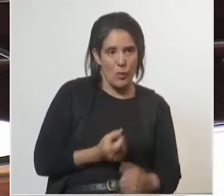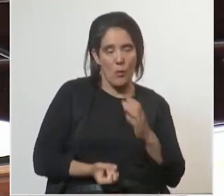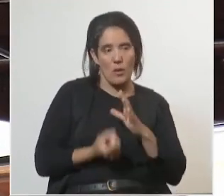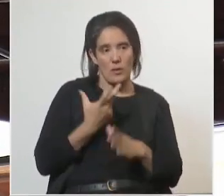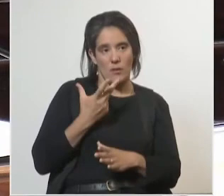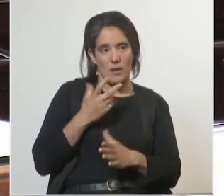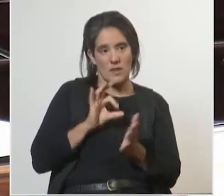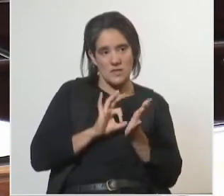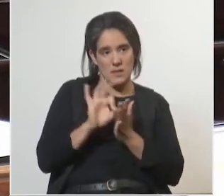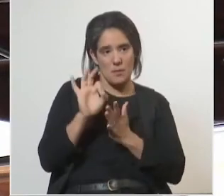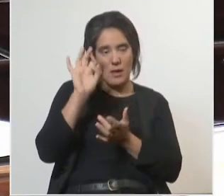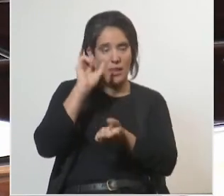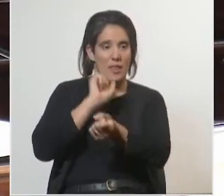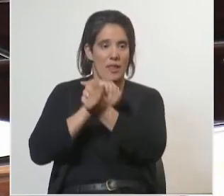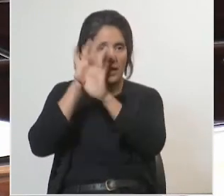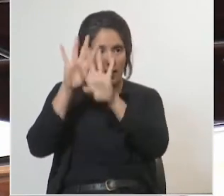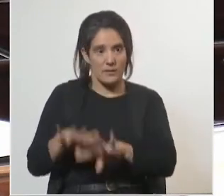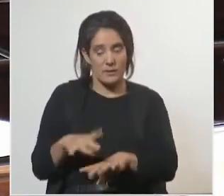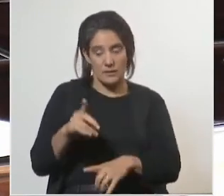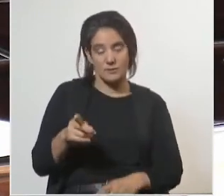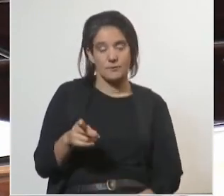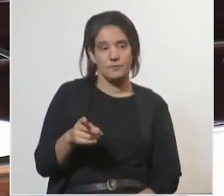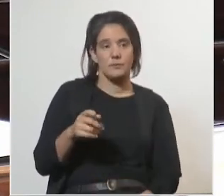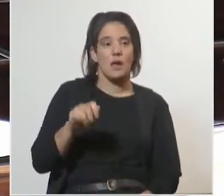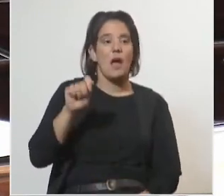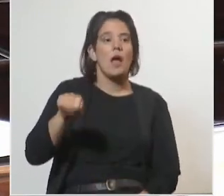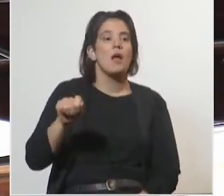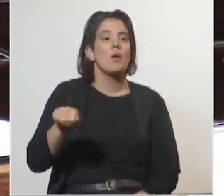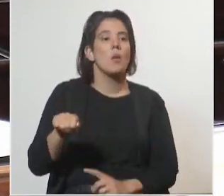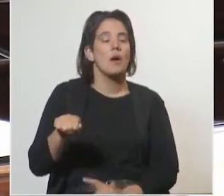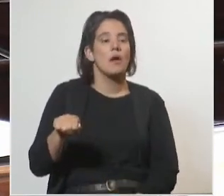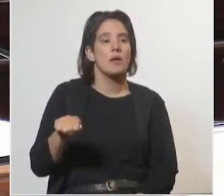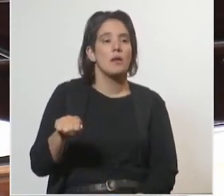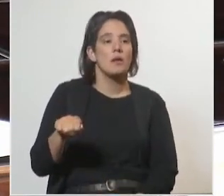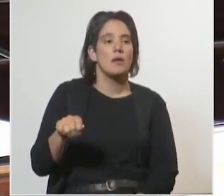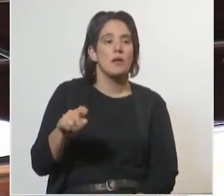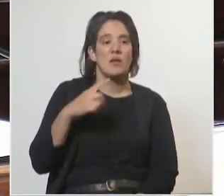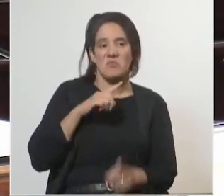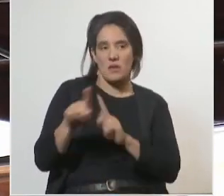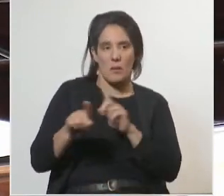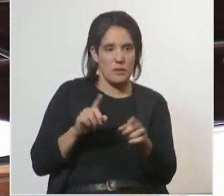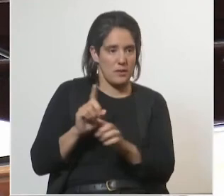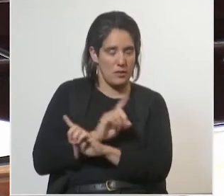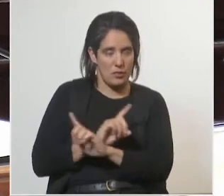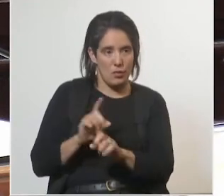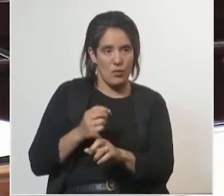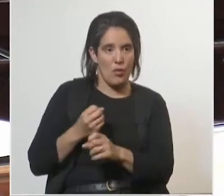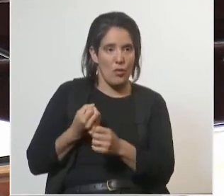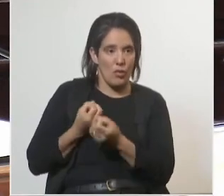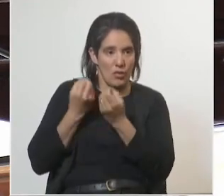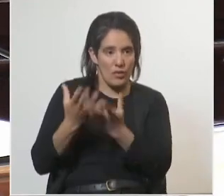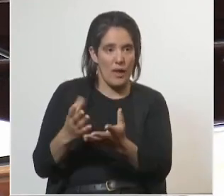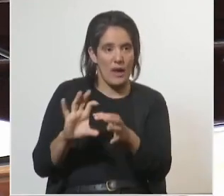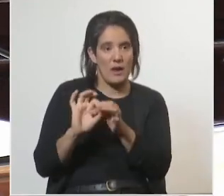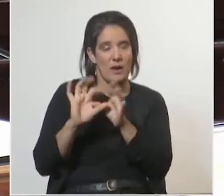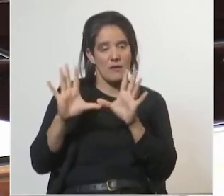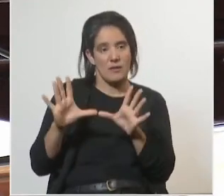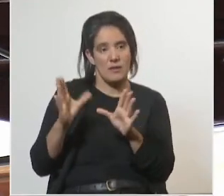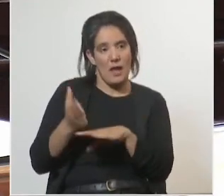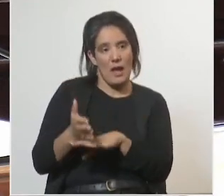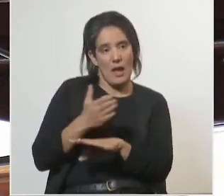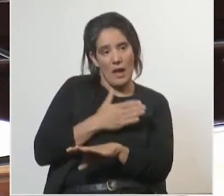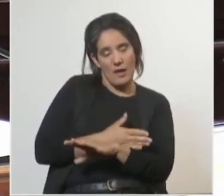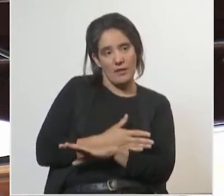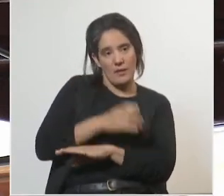modernización del sistema carcelario. El juez de oficio y sin más trámite otorgará la libertad anticipada